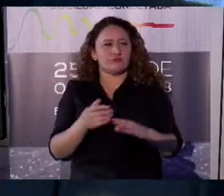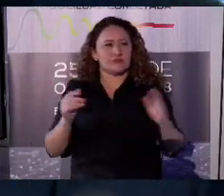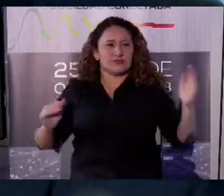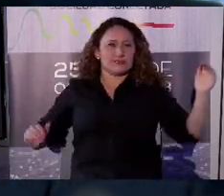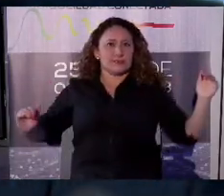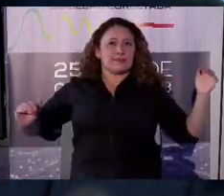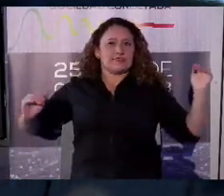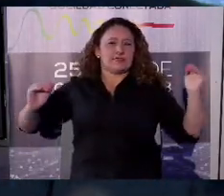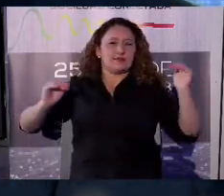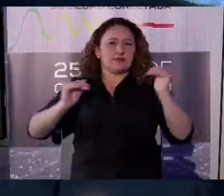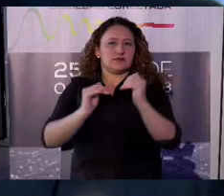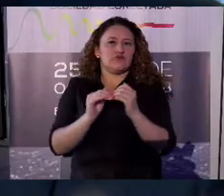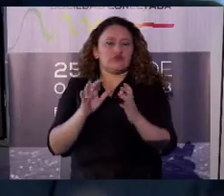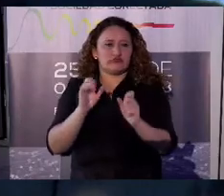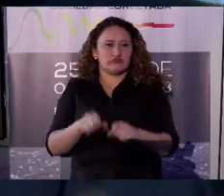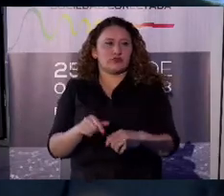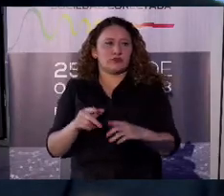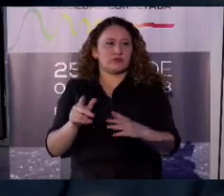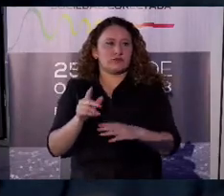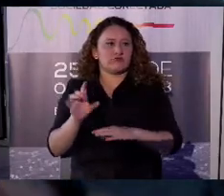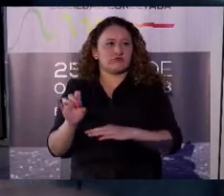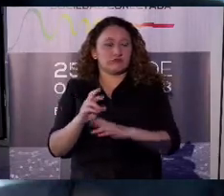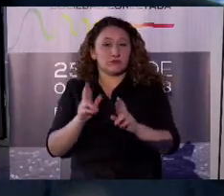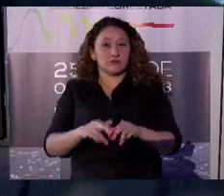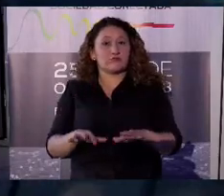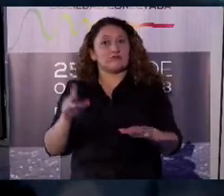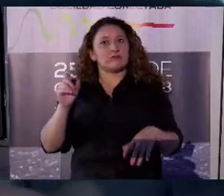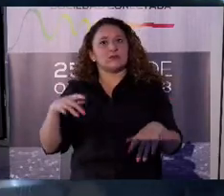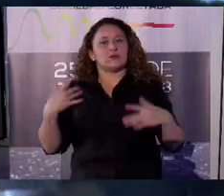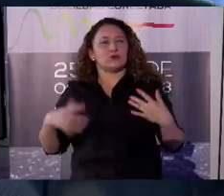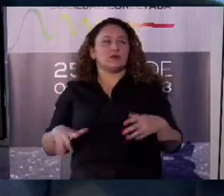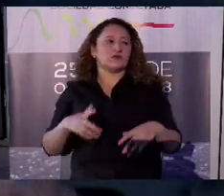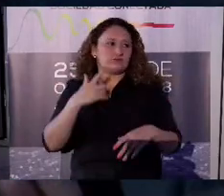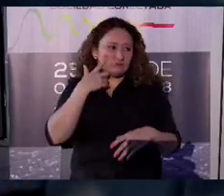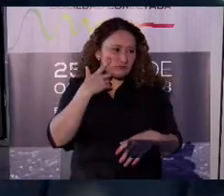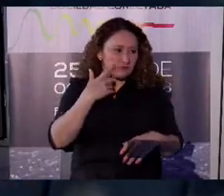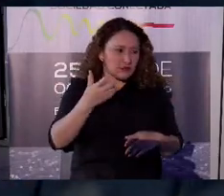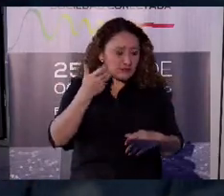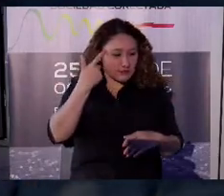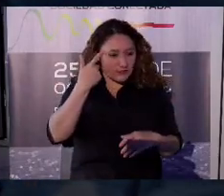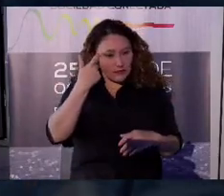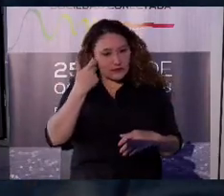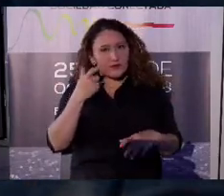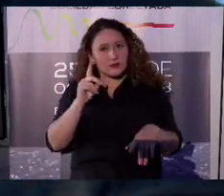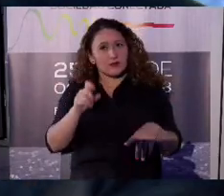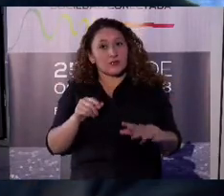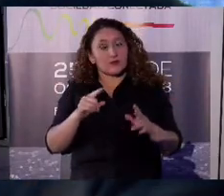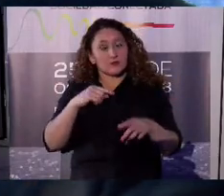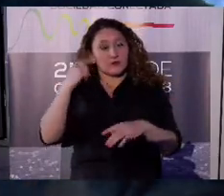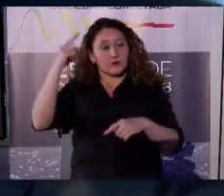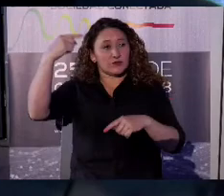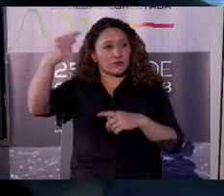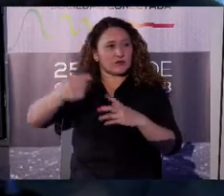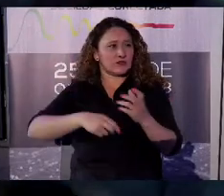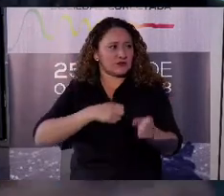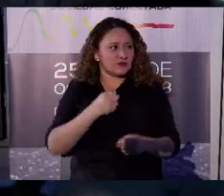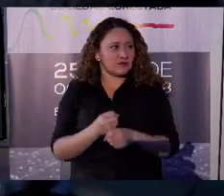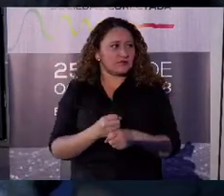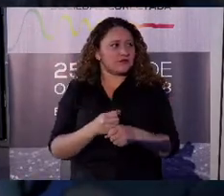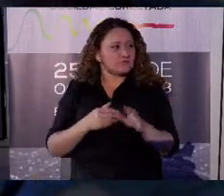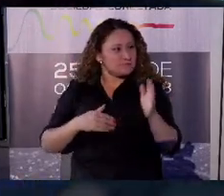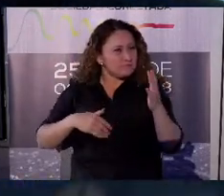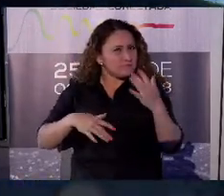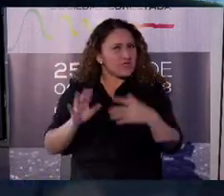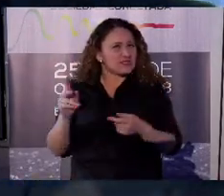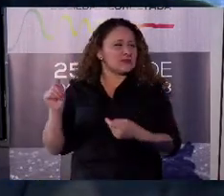digital y de disponer de una infraestructura de clase mundial son brutales, son inmensos. Necesitamos invertir en los próximos años más de lo que se ha invertido en